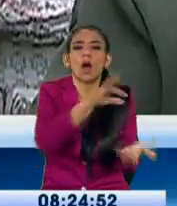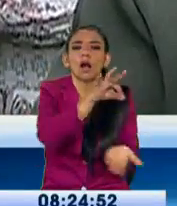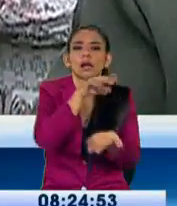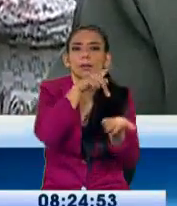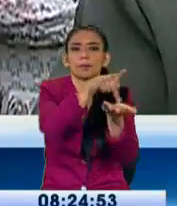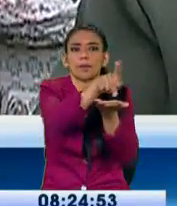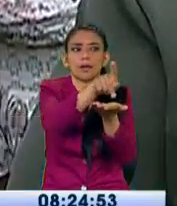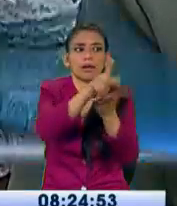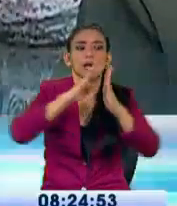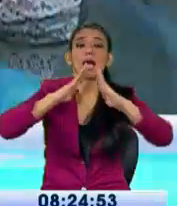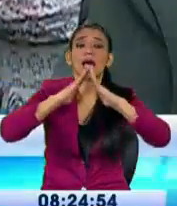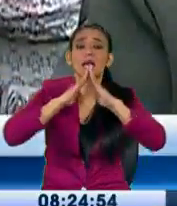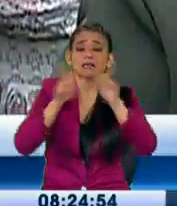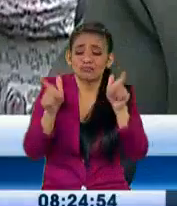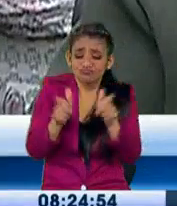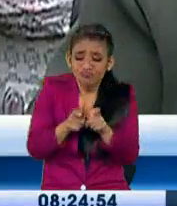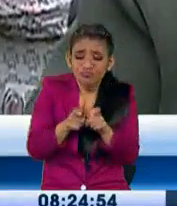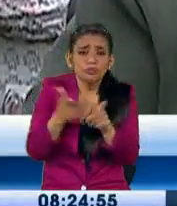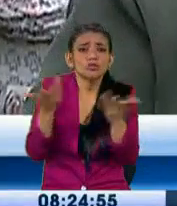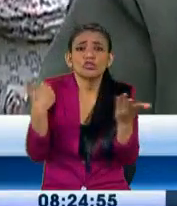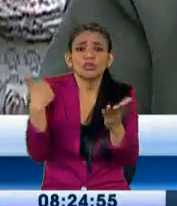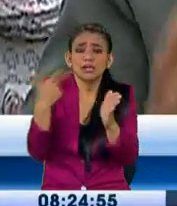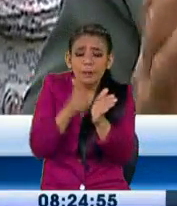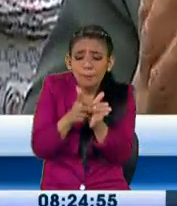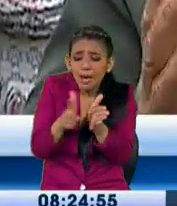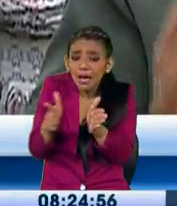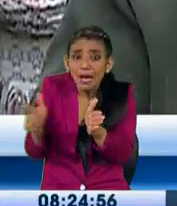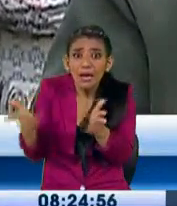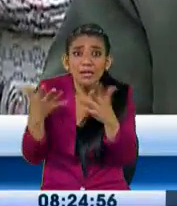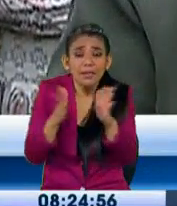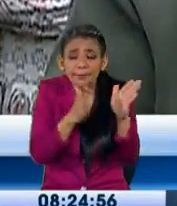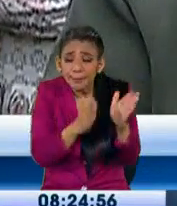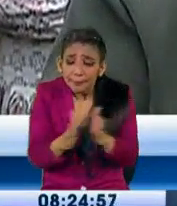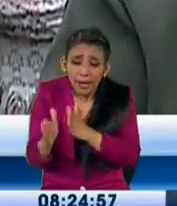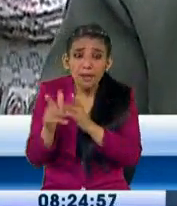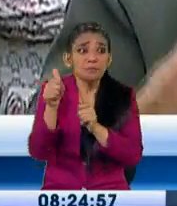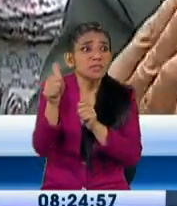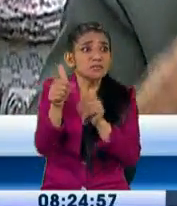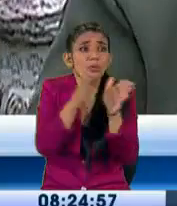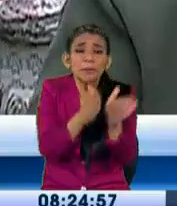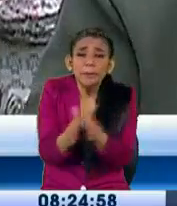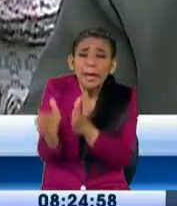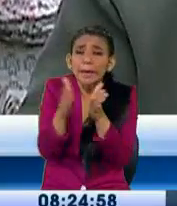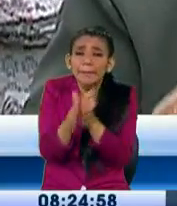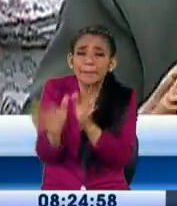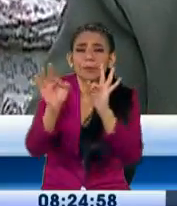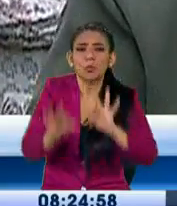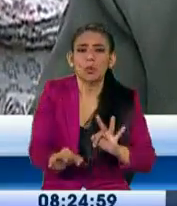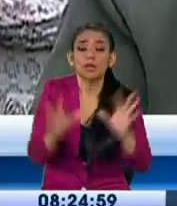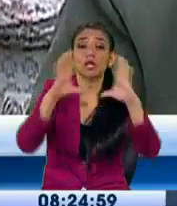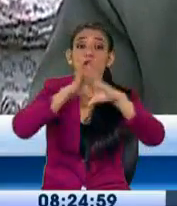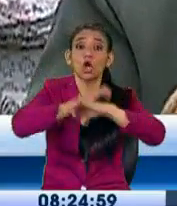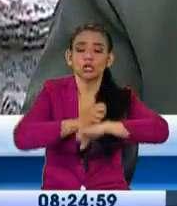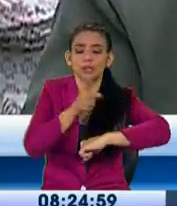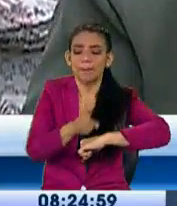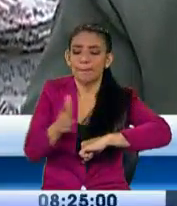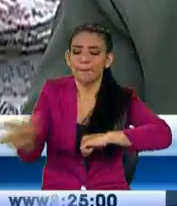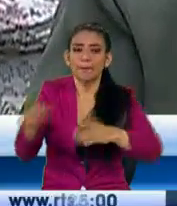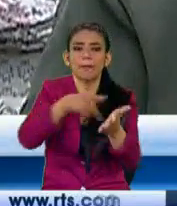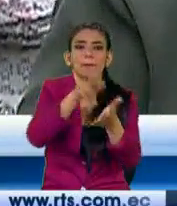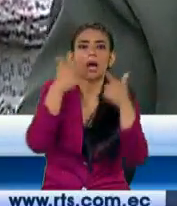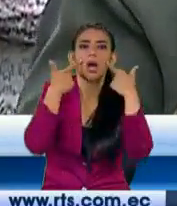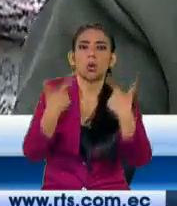casas son pequeñas no tenemos parqueadero Entonces se han organizado la población para utilizar en las noches y pagar